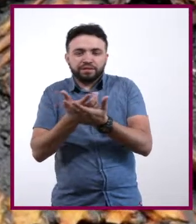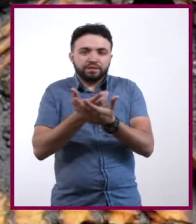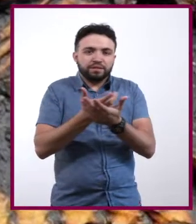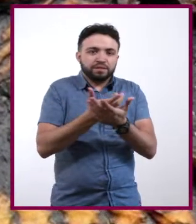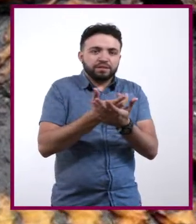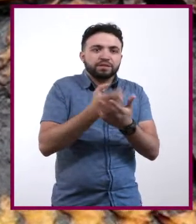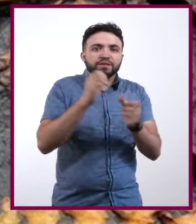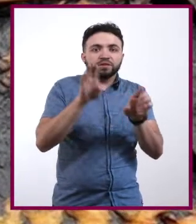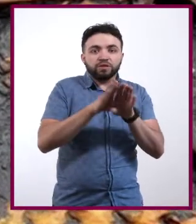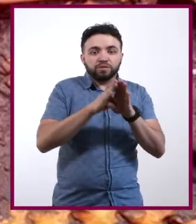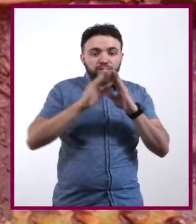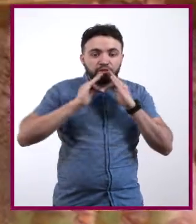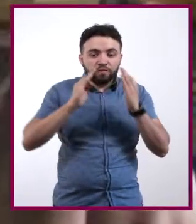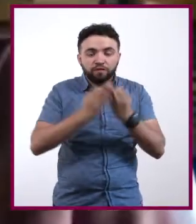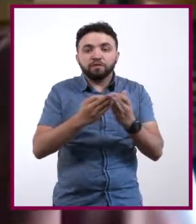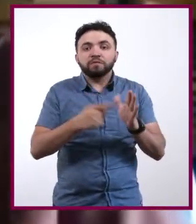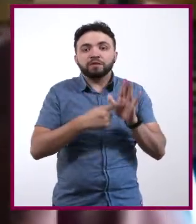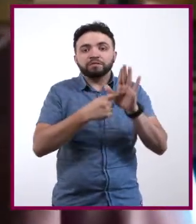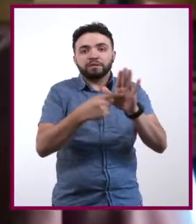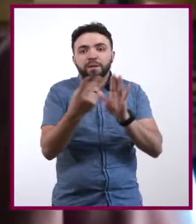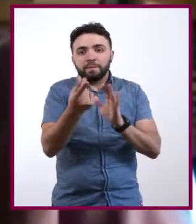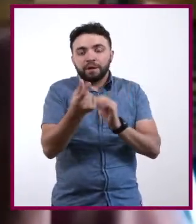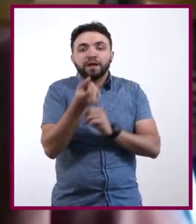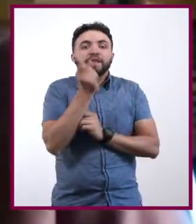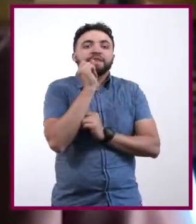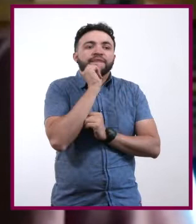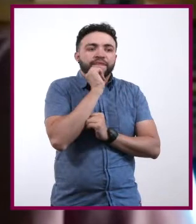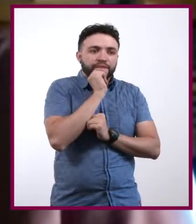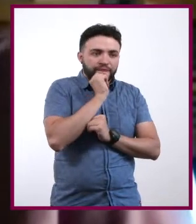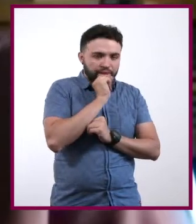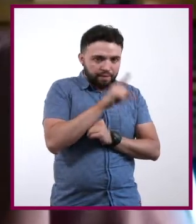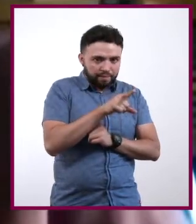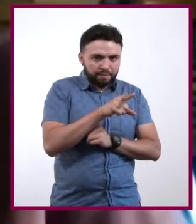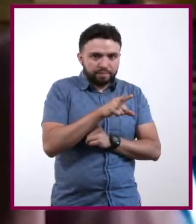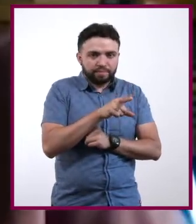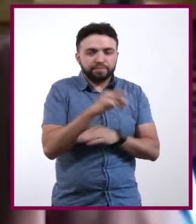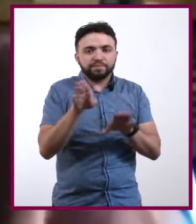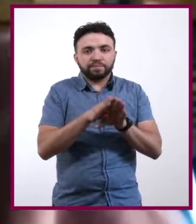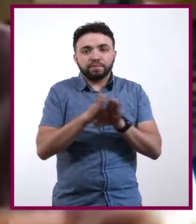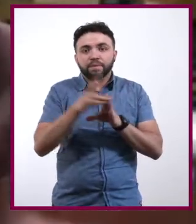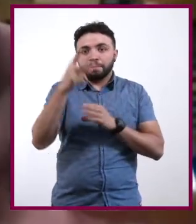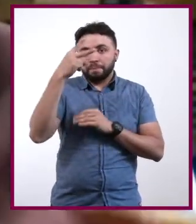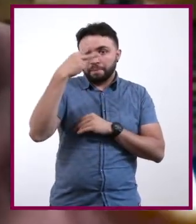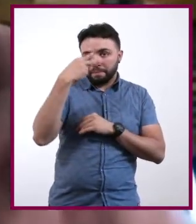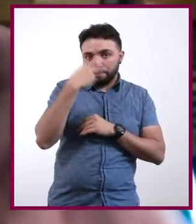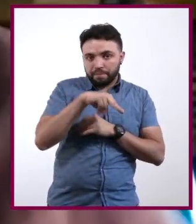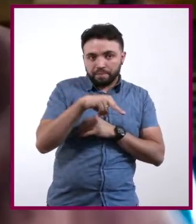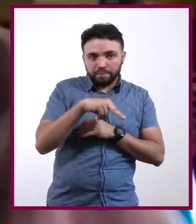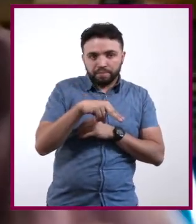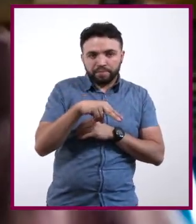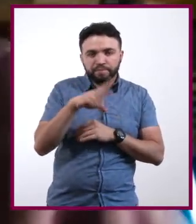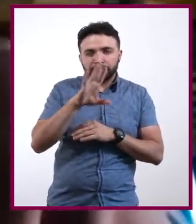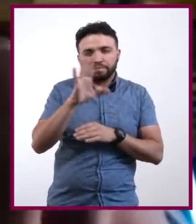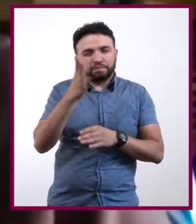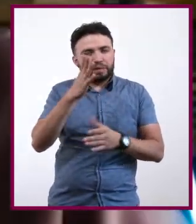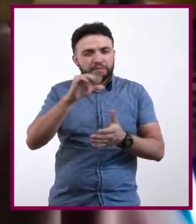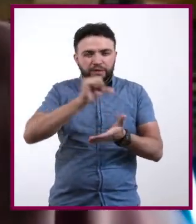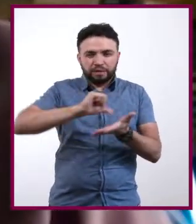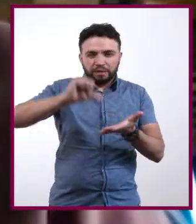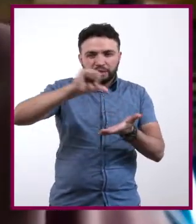representaban perros. Y también en el caso del occidente de México, hacia el centro de